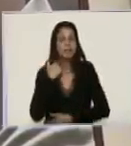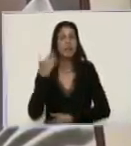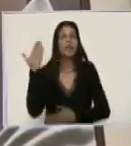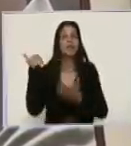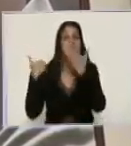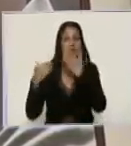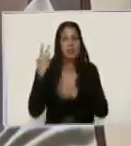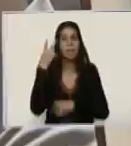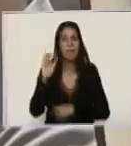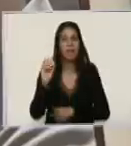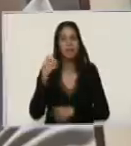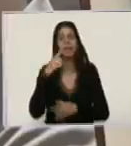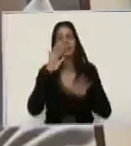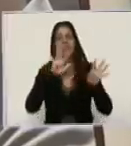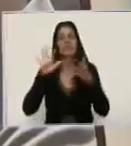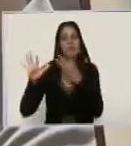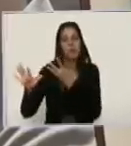XX.